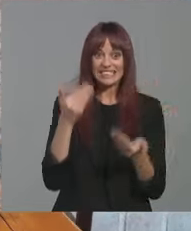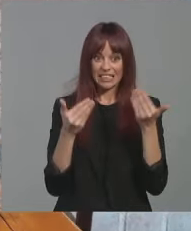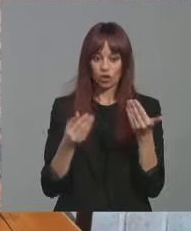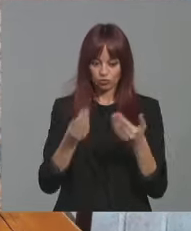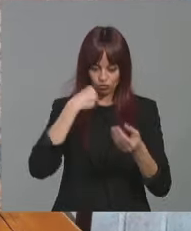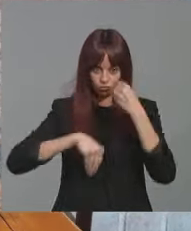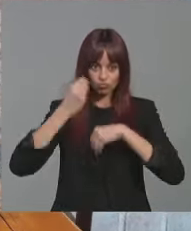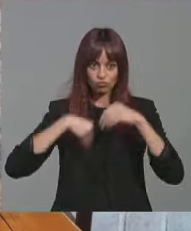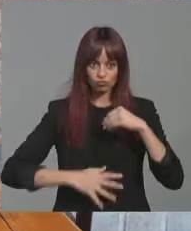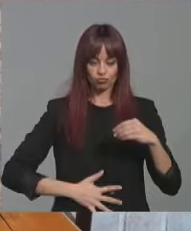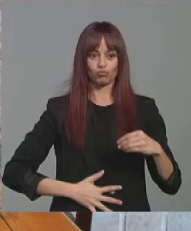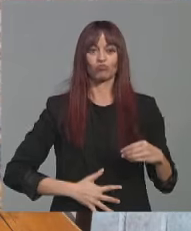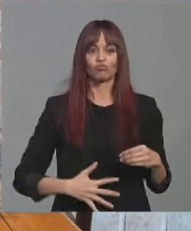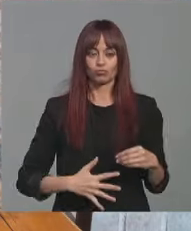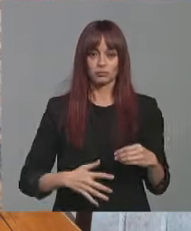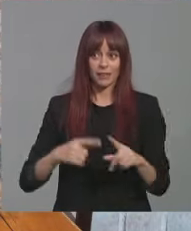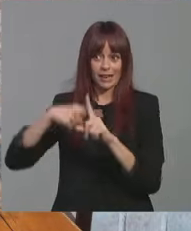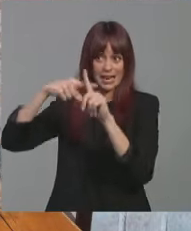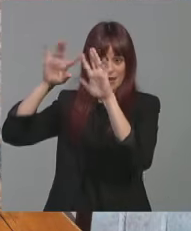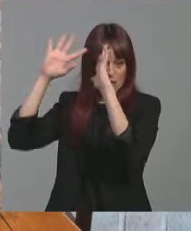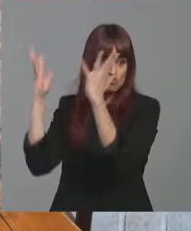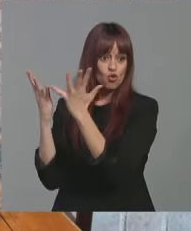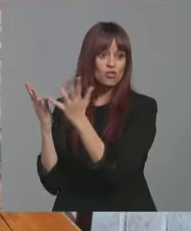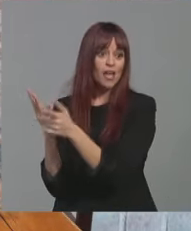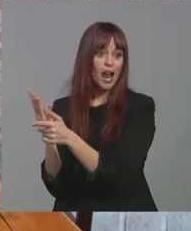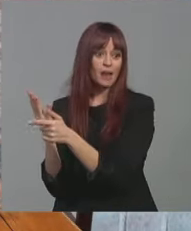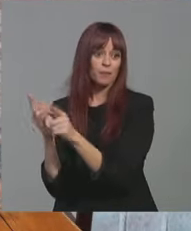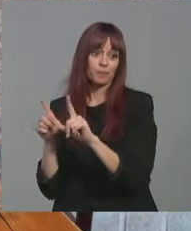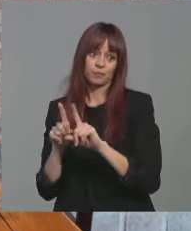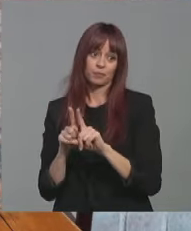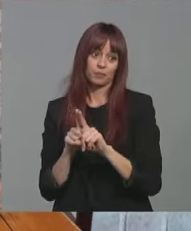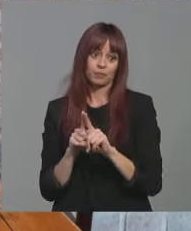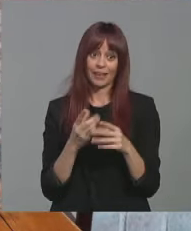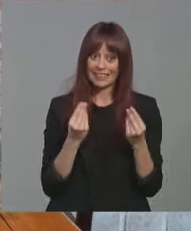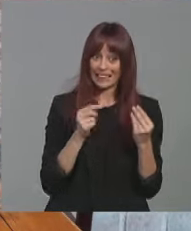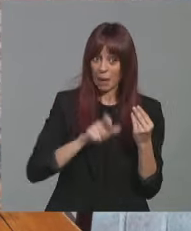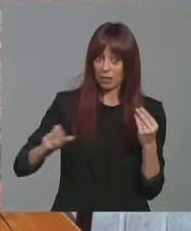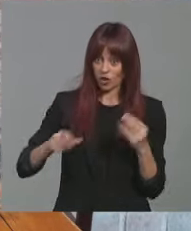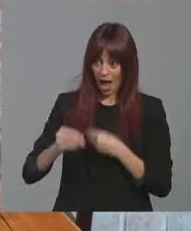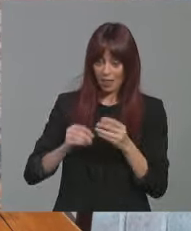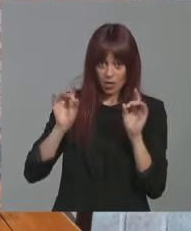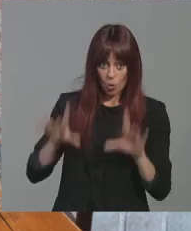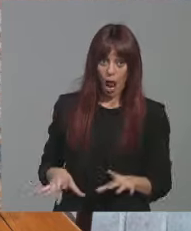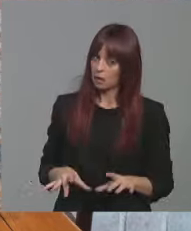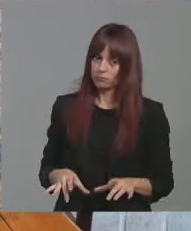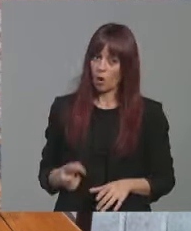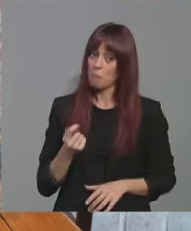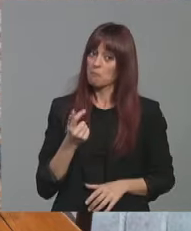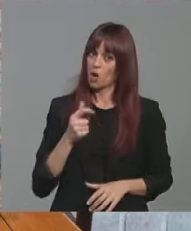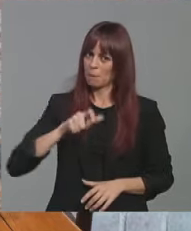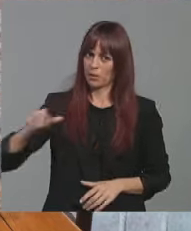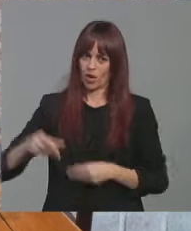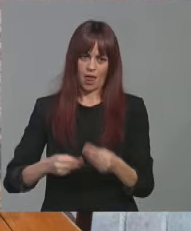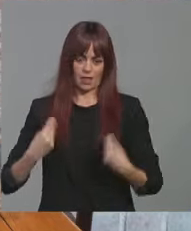estómago a nivel mundial no somos tantos los que podemos llegar a una cantidad tan tan grande